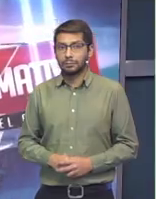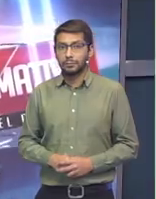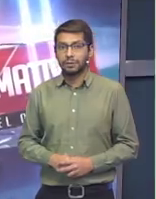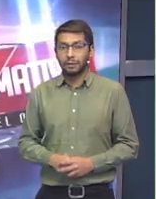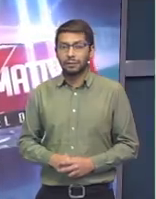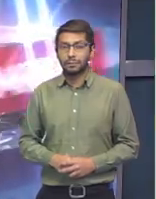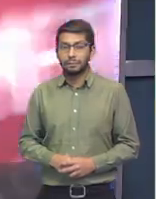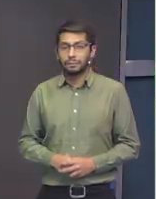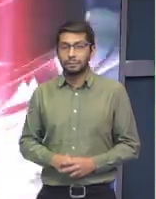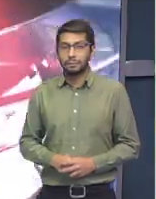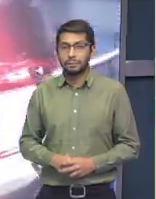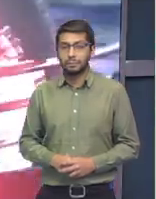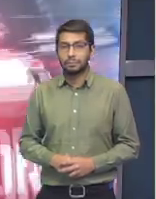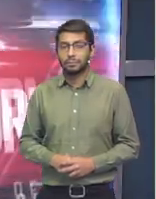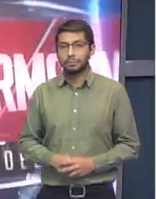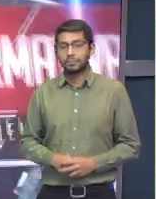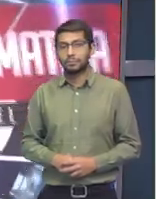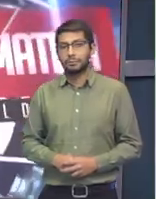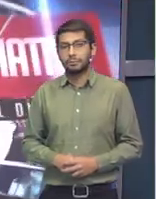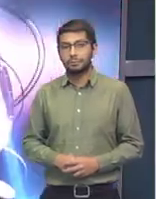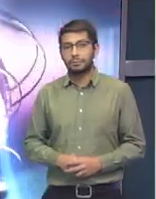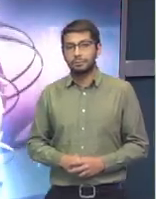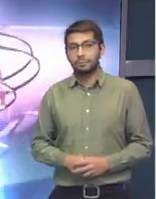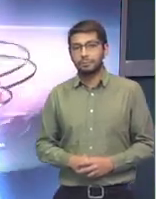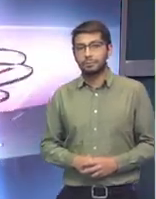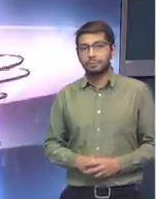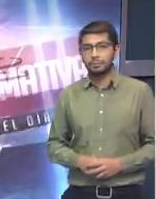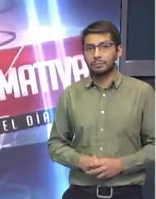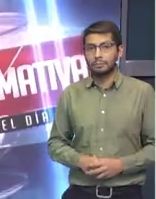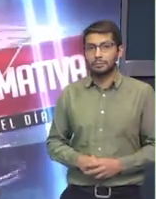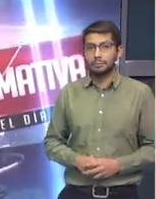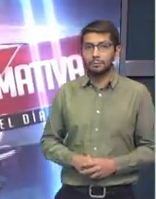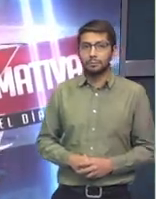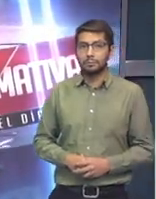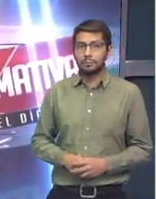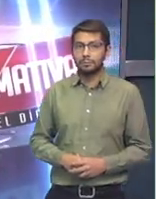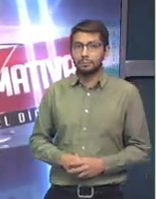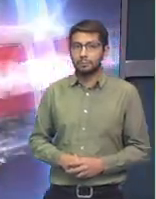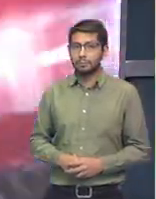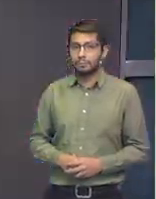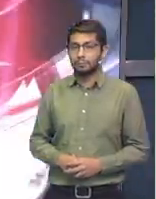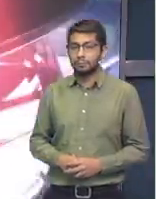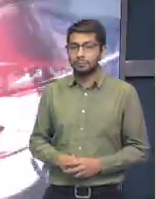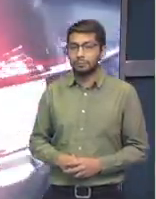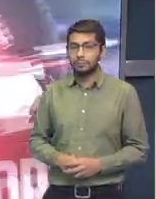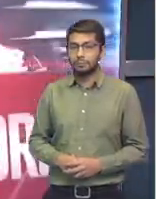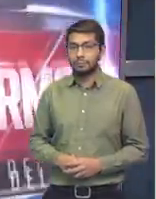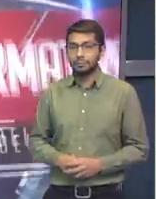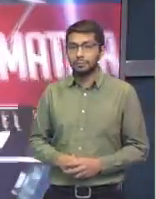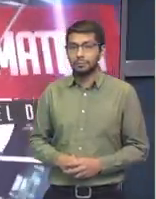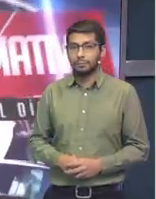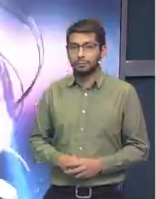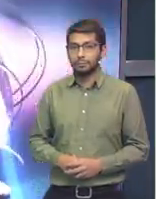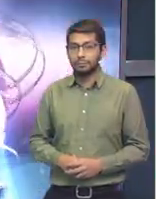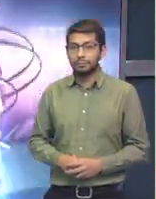adultos mayores, sí. al 100% de todas esas personas las hemos vacunado. También las personas que están postradas en su domicilio a través de la